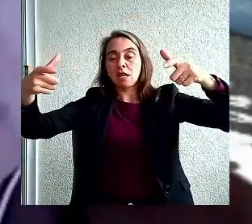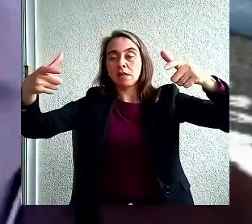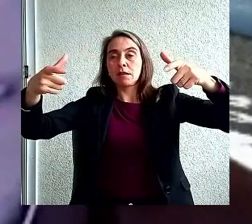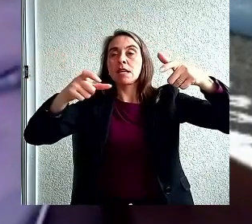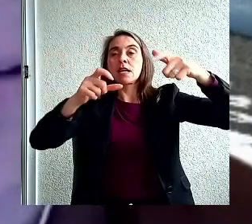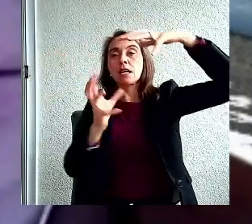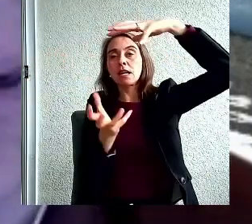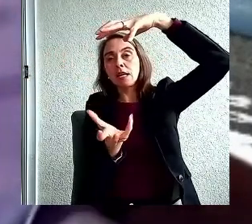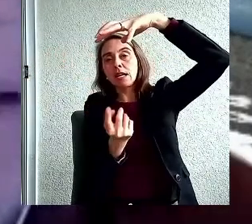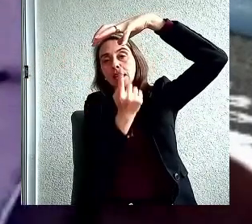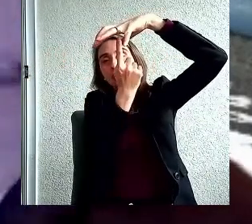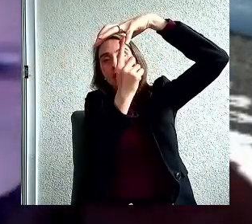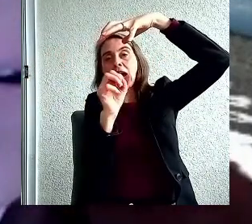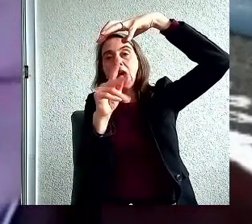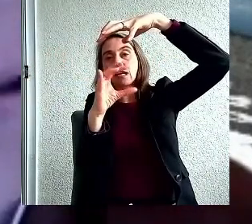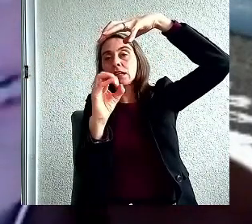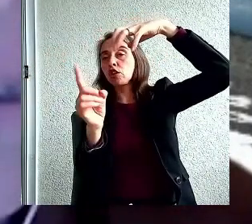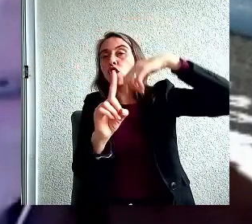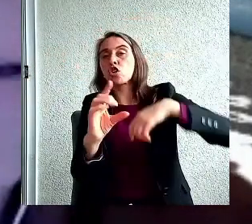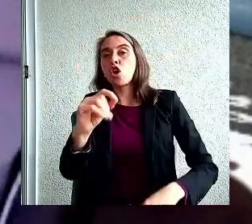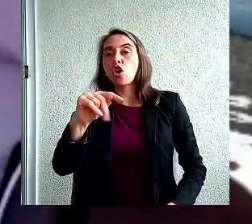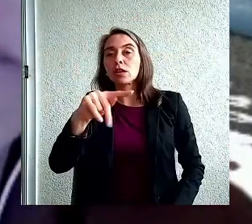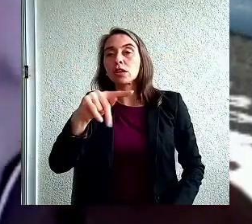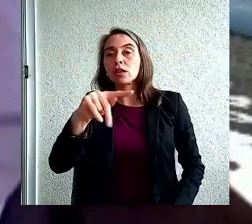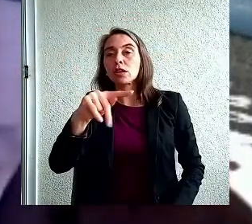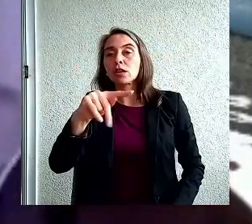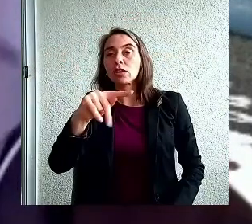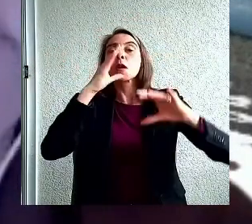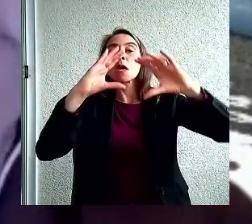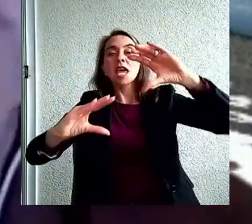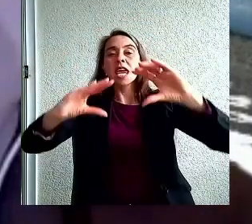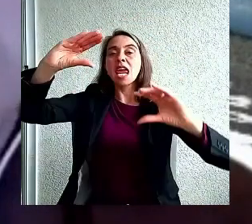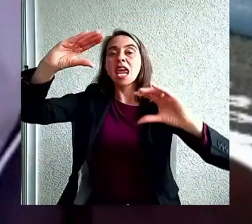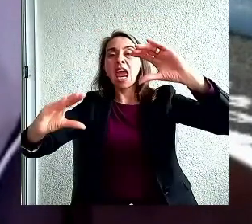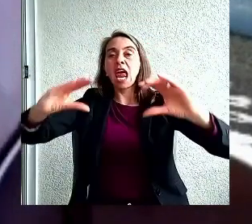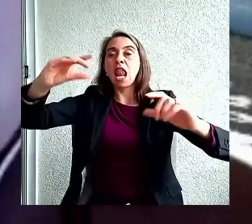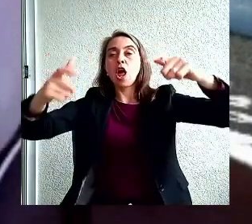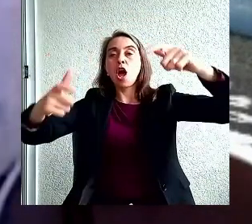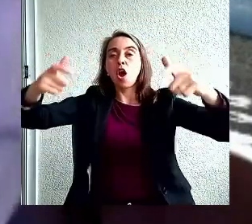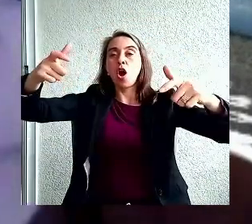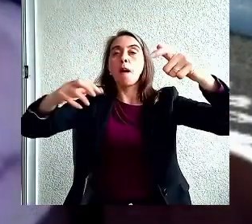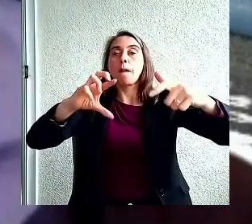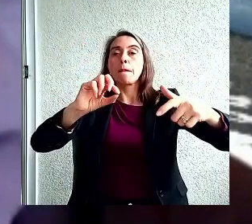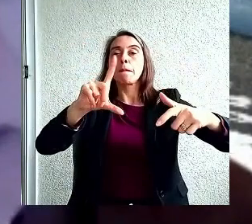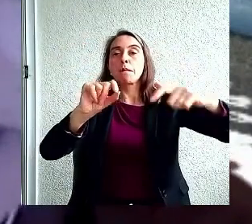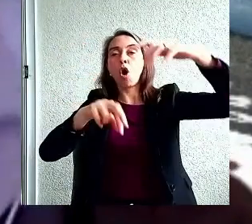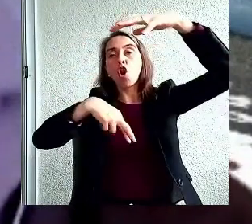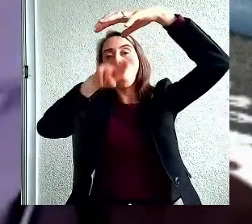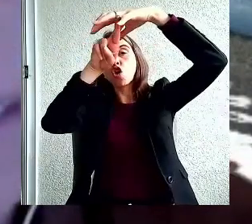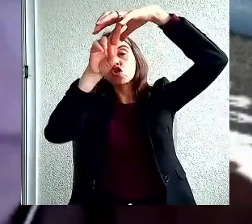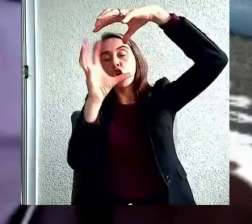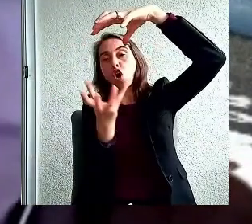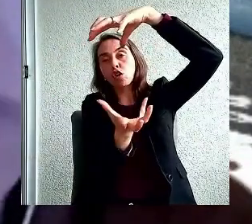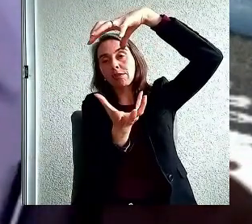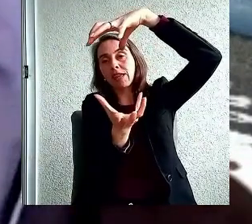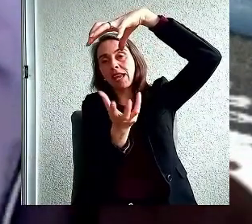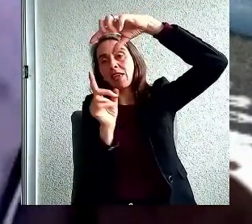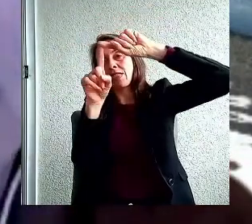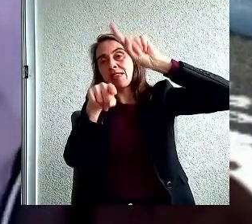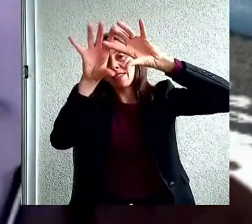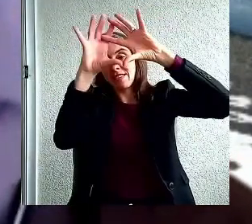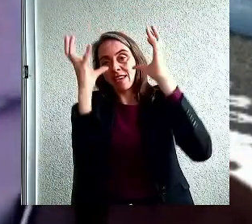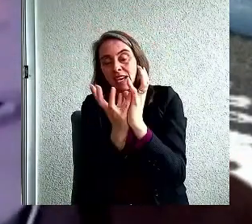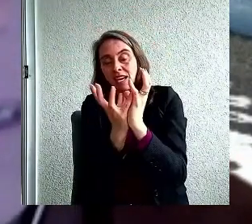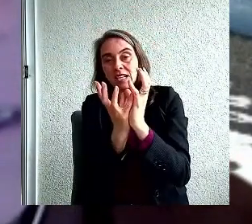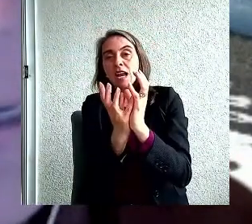Norte, y en la medida que eso se va a descongelar y los glaciares están retrocediendo en el norte,